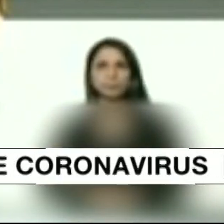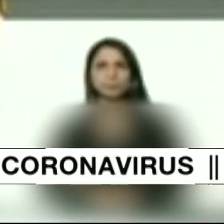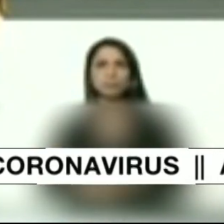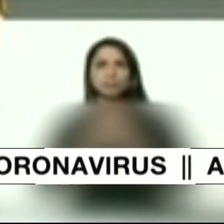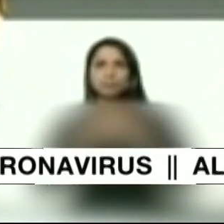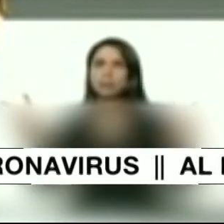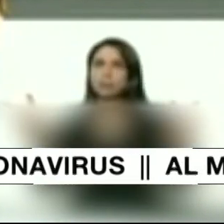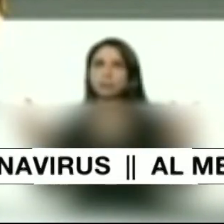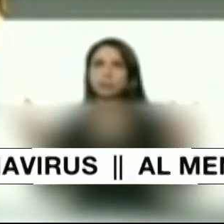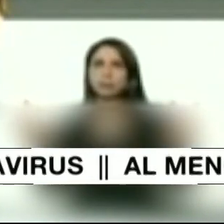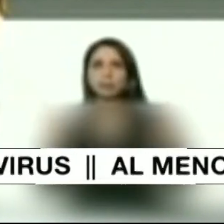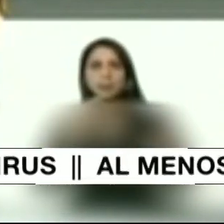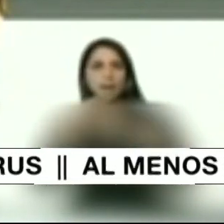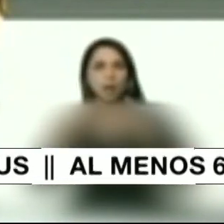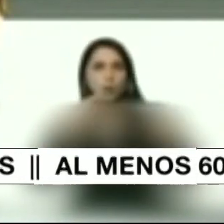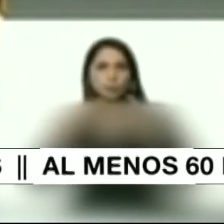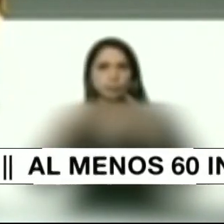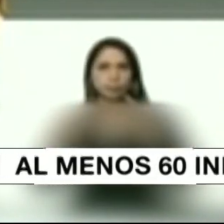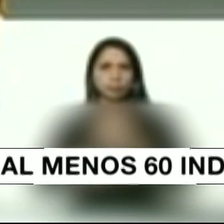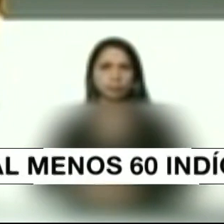Paz, diálogo.